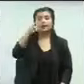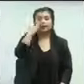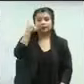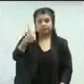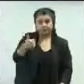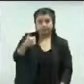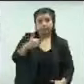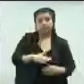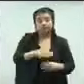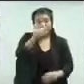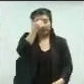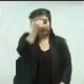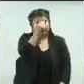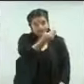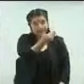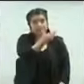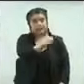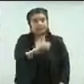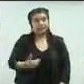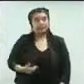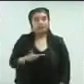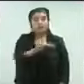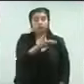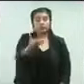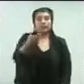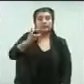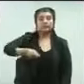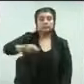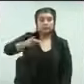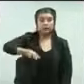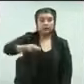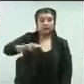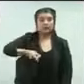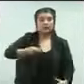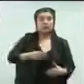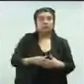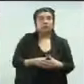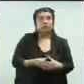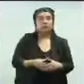Muchas gracias, señor presidente, compañeros diputados.